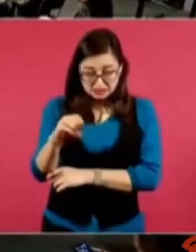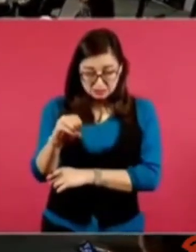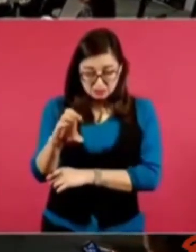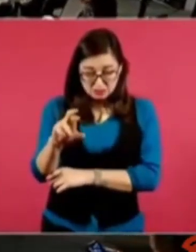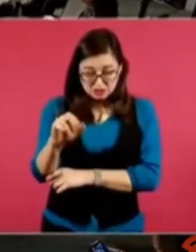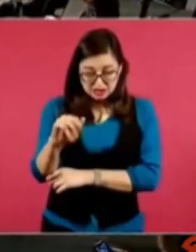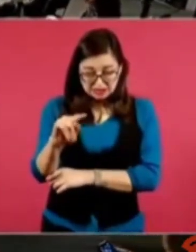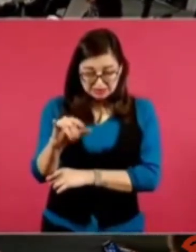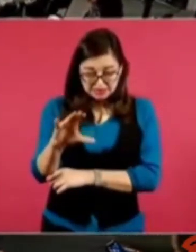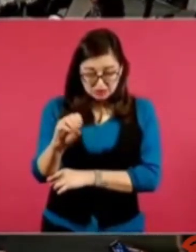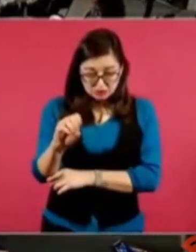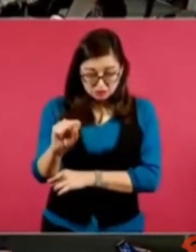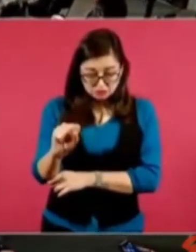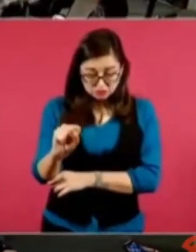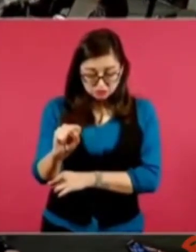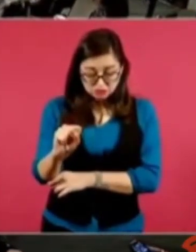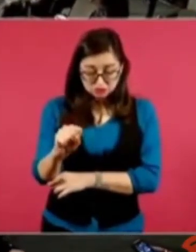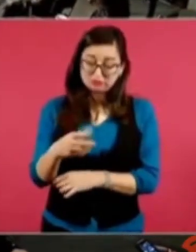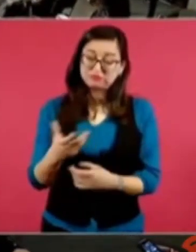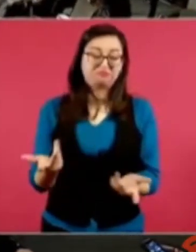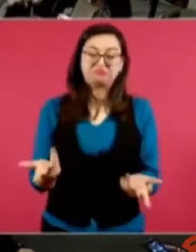porque